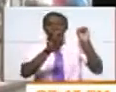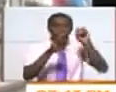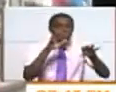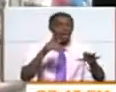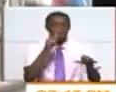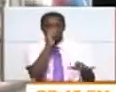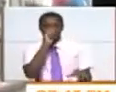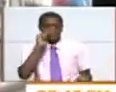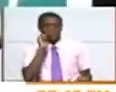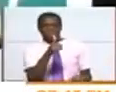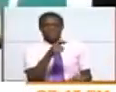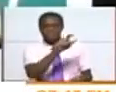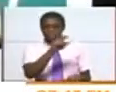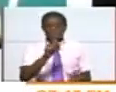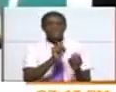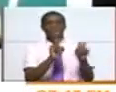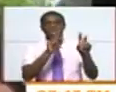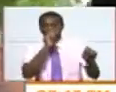a los valores de las personas.